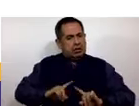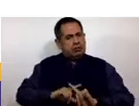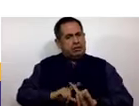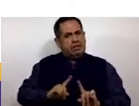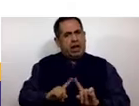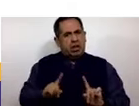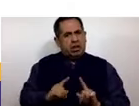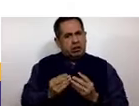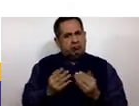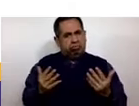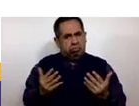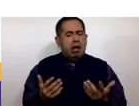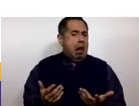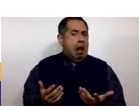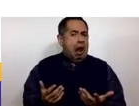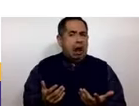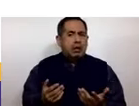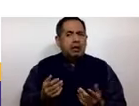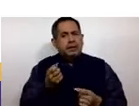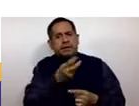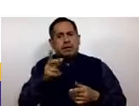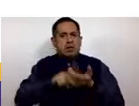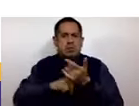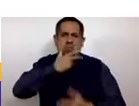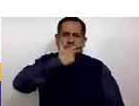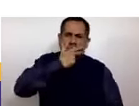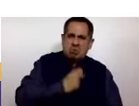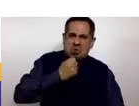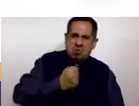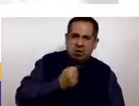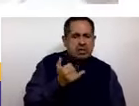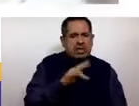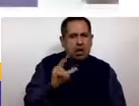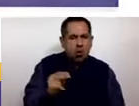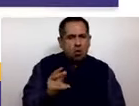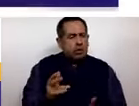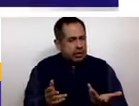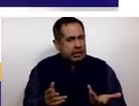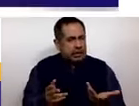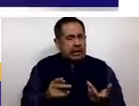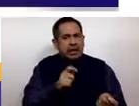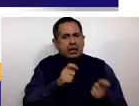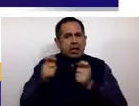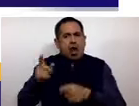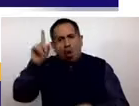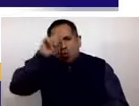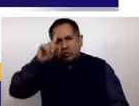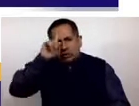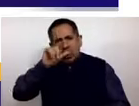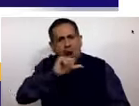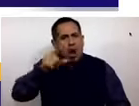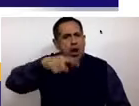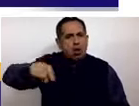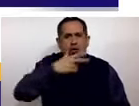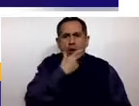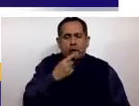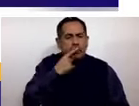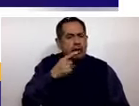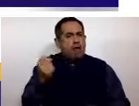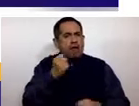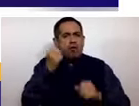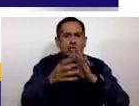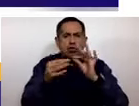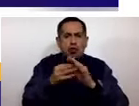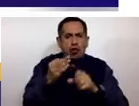crítica hacia las prácticas machistas. ¿Tú qué mensaje le podrías dar a los varones, que afortunadamente